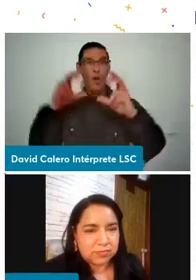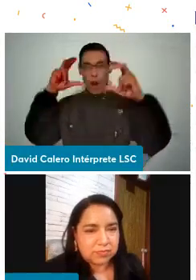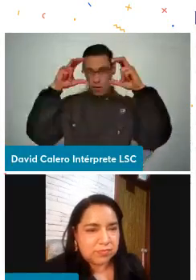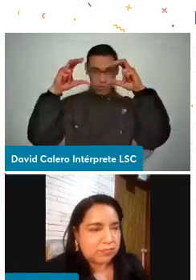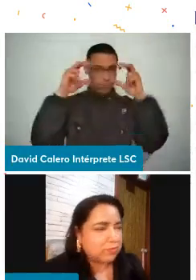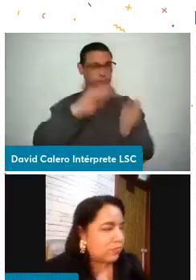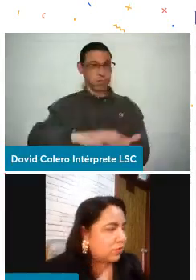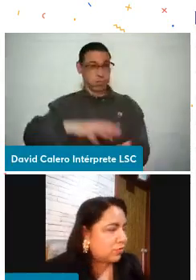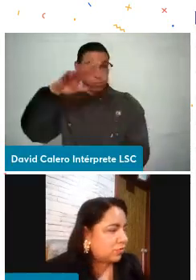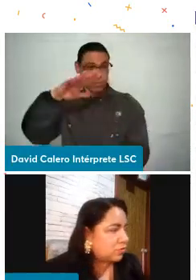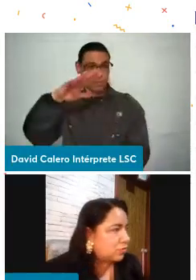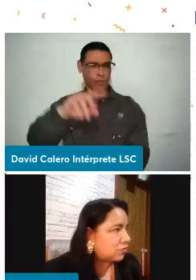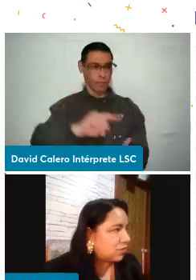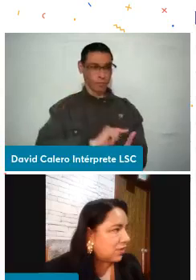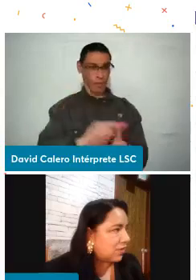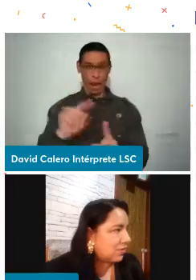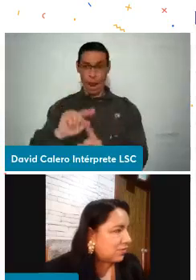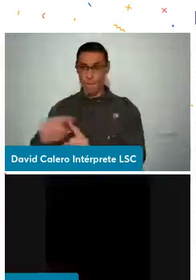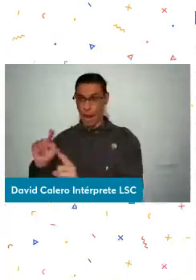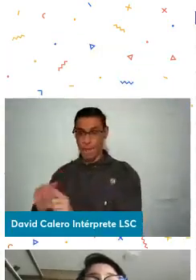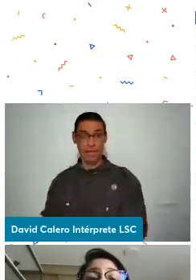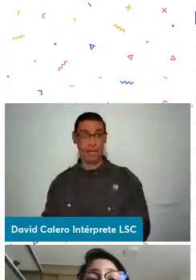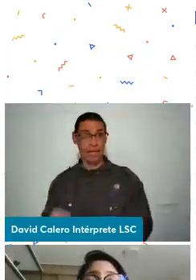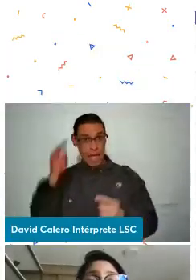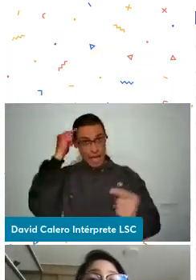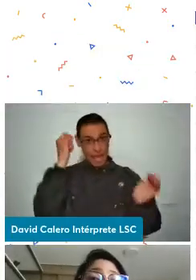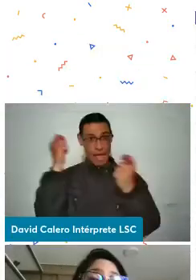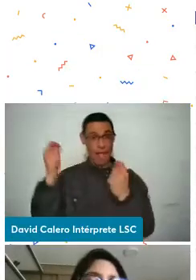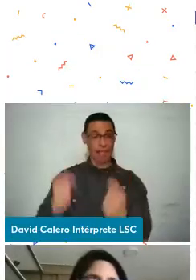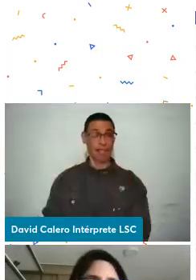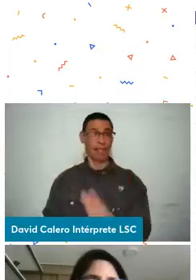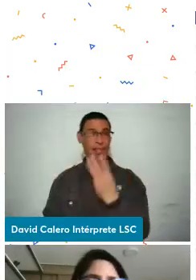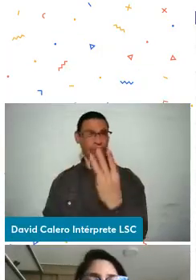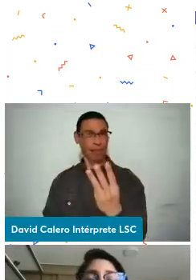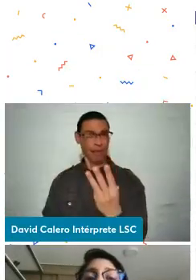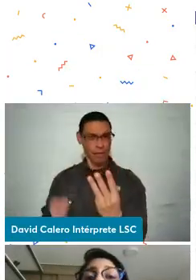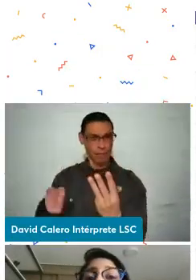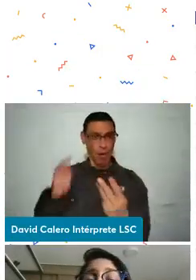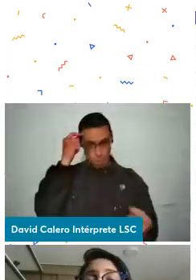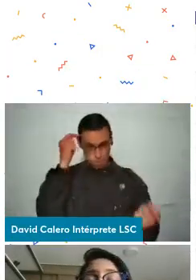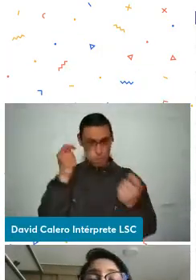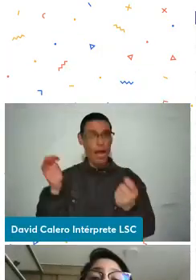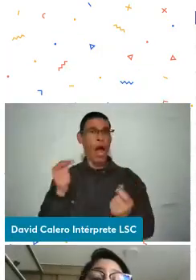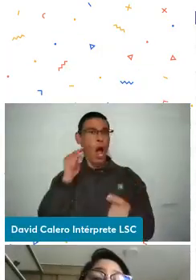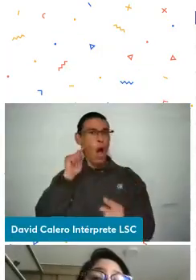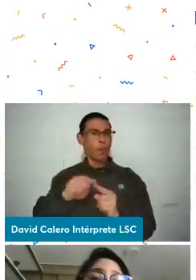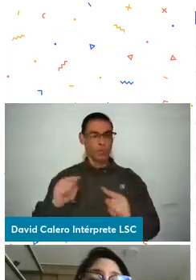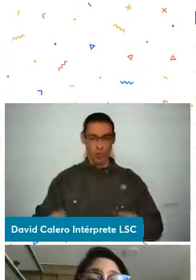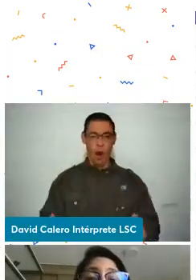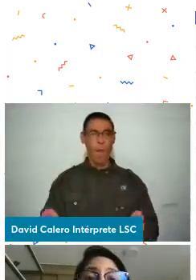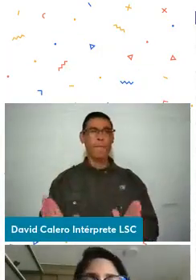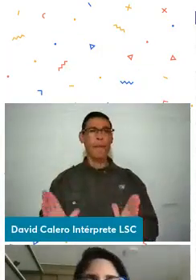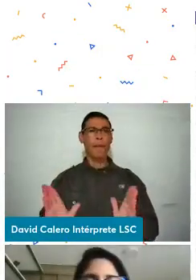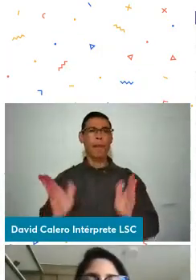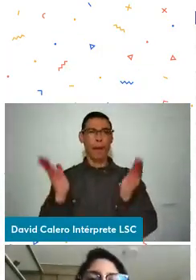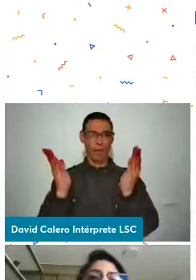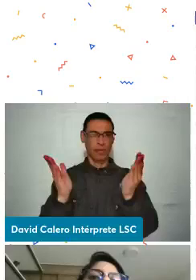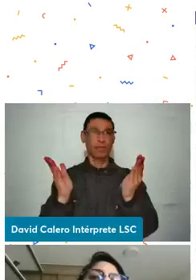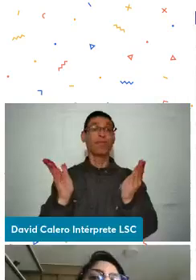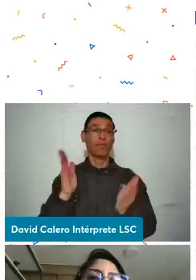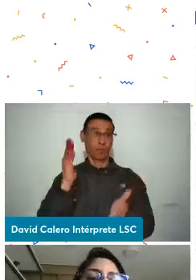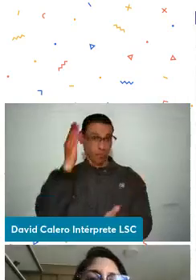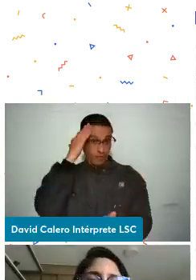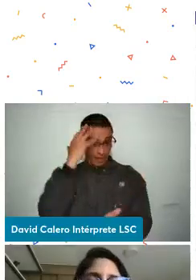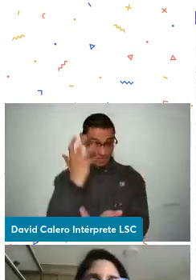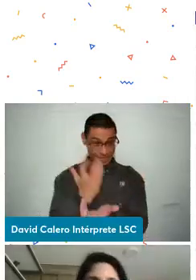estrategias diversas, pero todas las tres promueven muchísimo la motivación. Recordemos que la neurociencia nos dice que